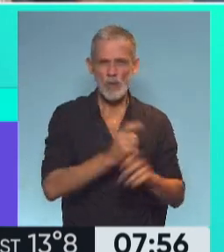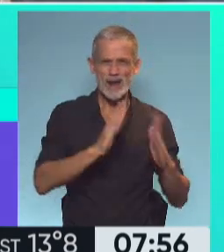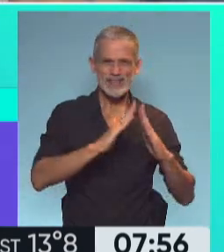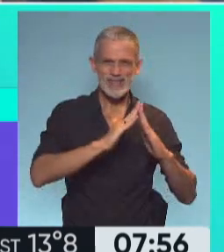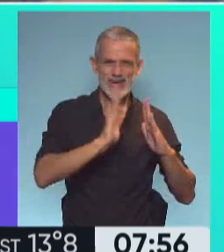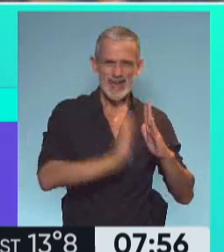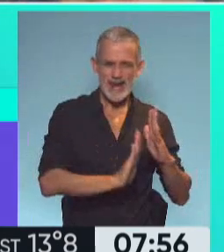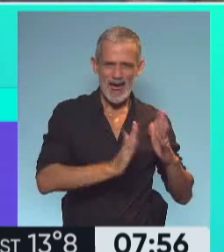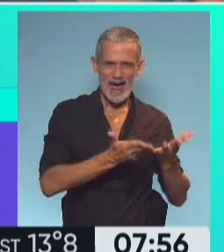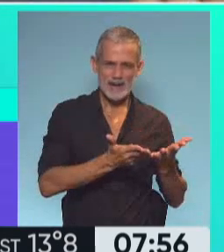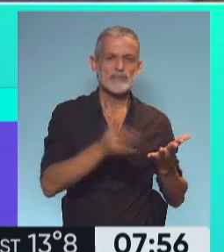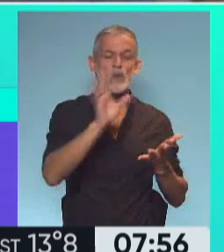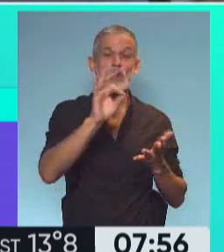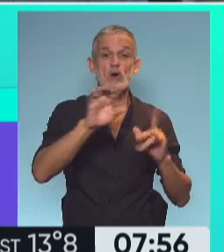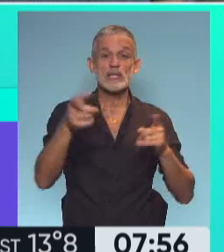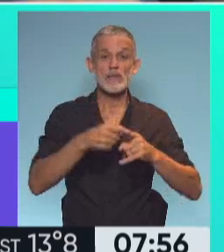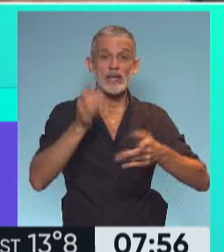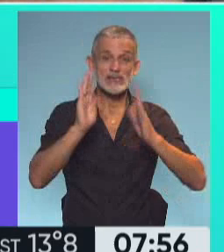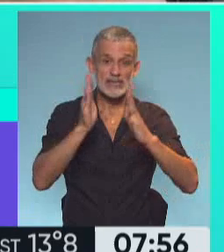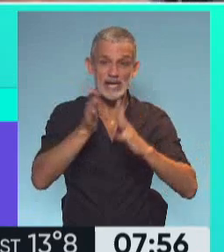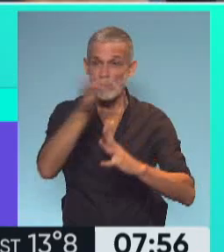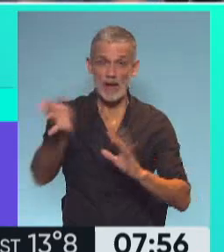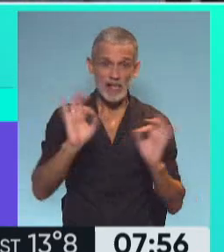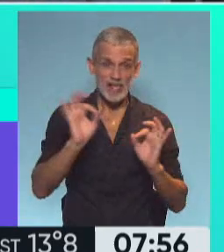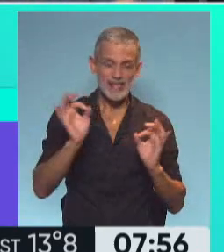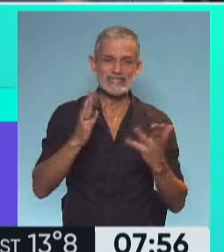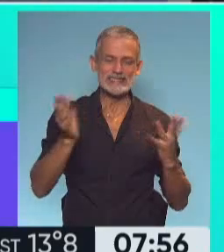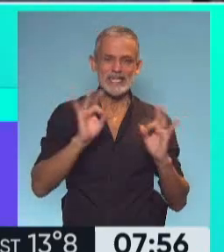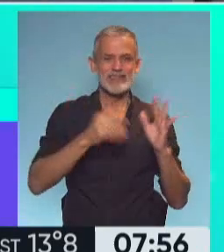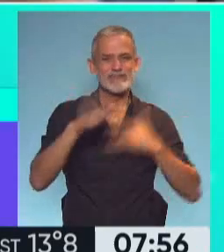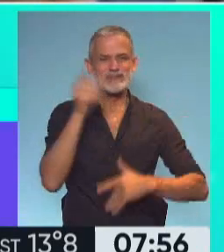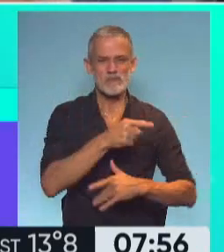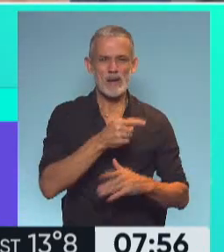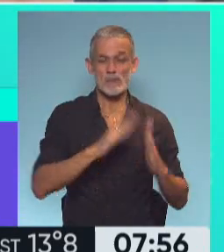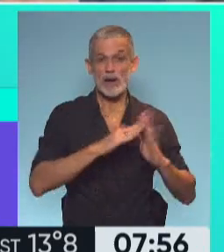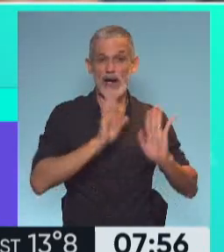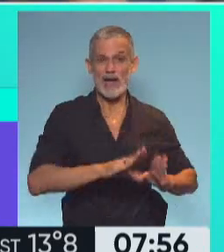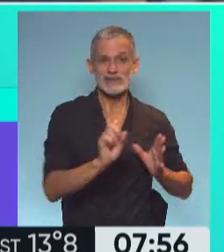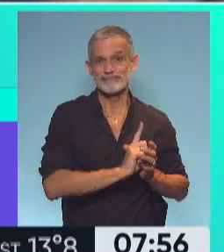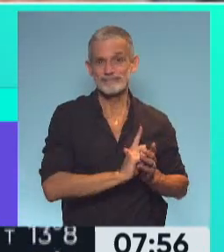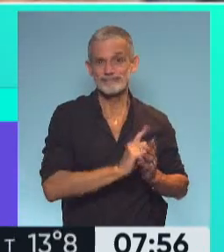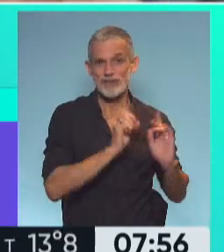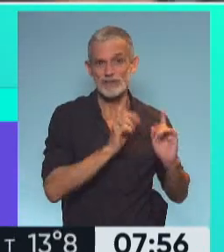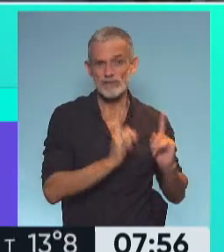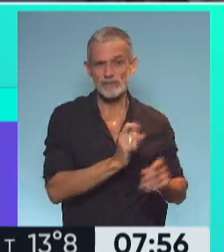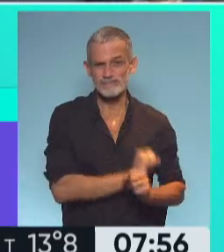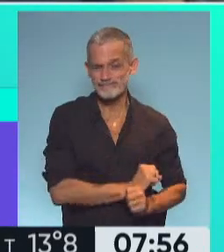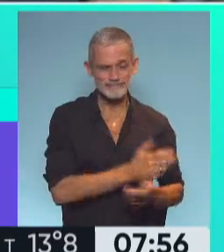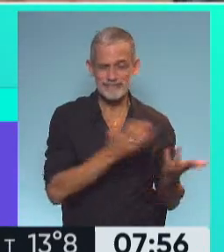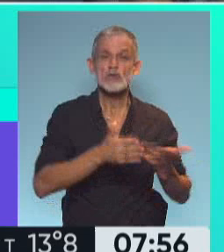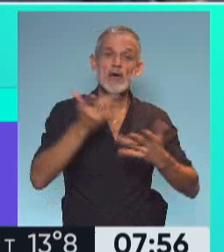a las terapias habituales de los pacientes con demencia los han complicado muchísimo. Entonces hay